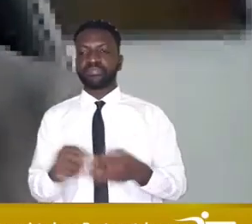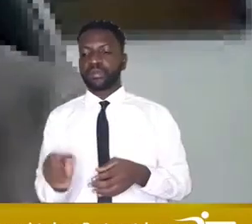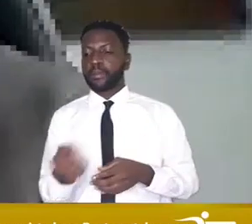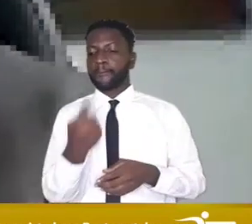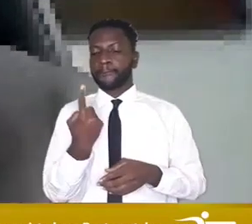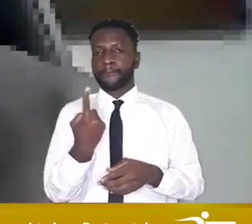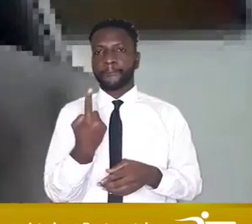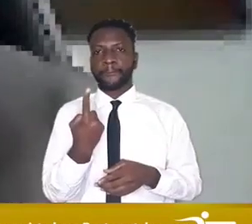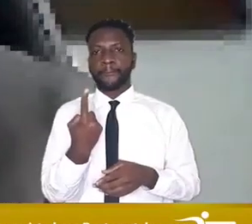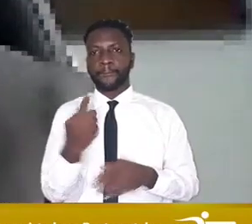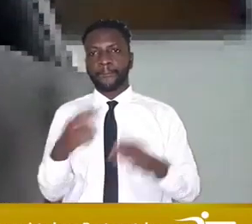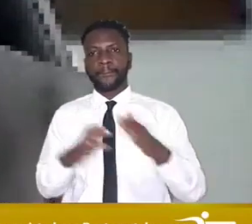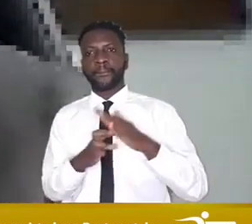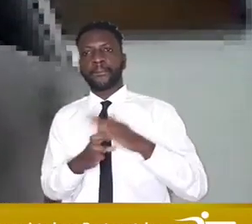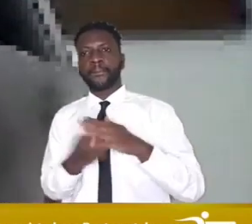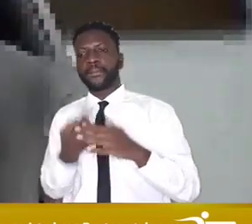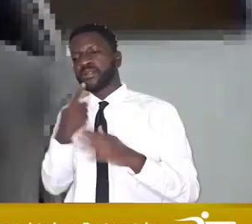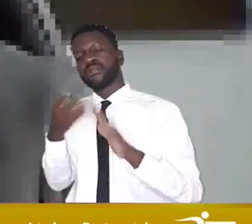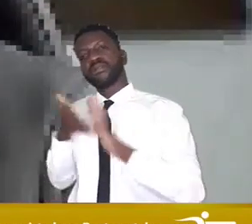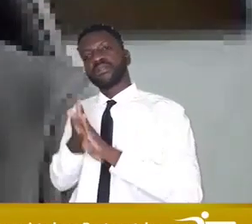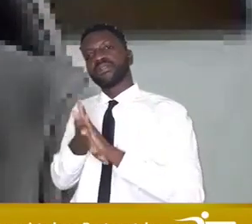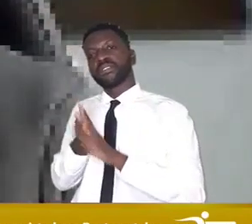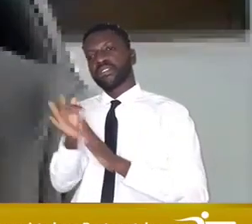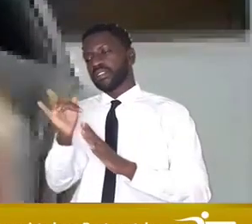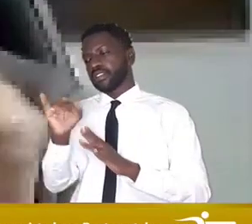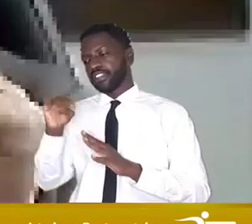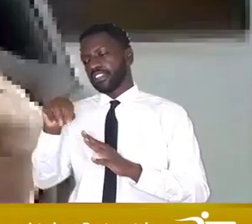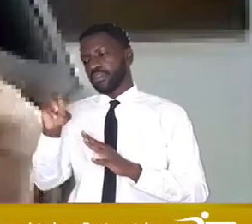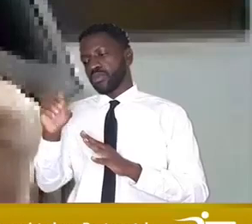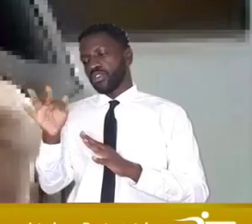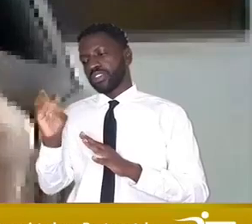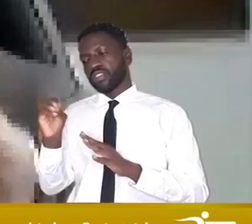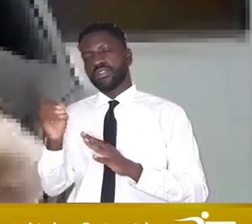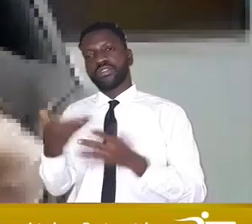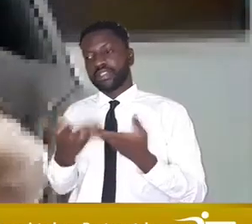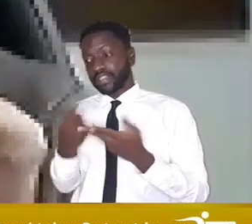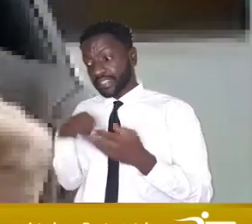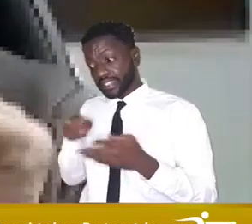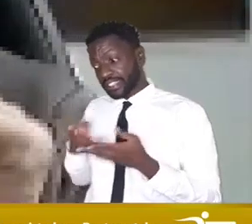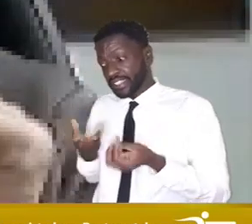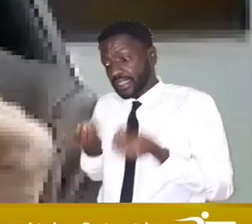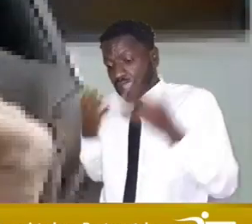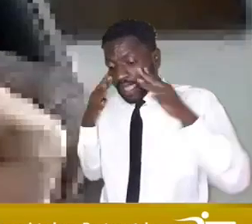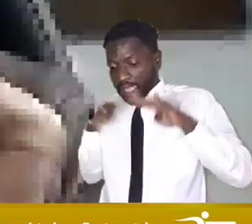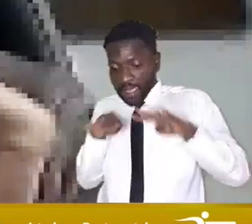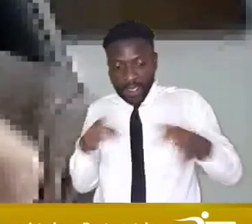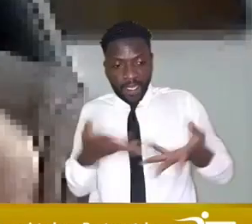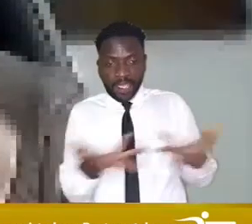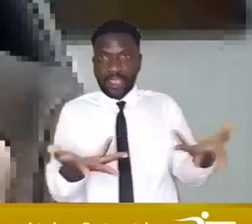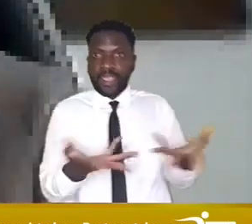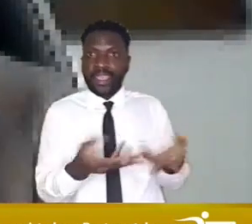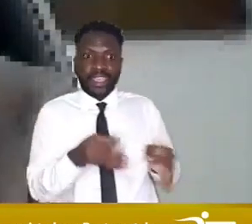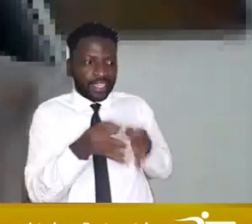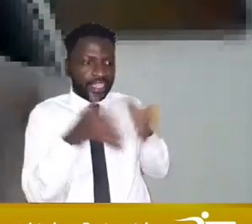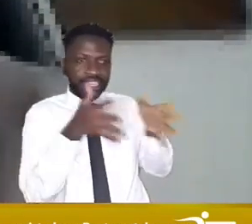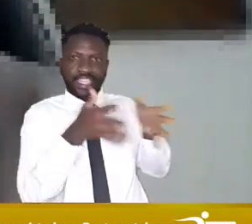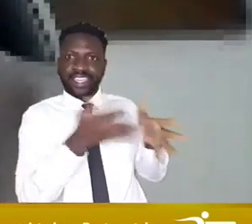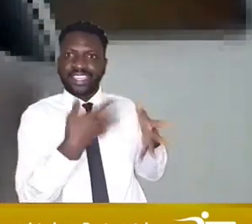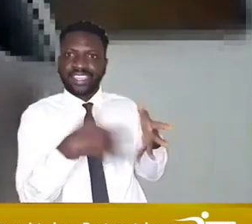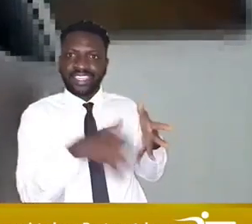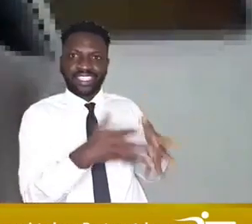apóstol le dice a Timoteo es mirar que no se enseñe diversa